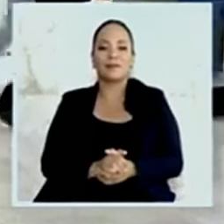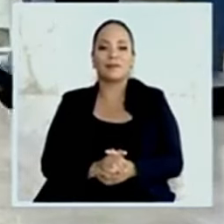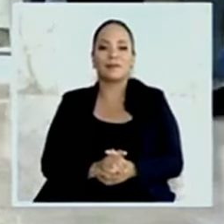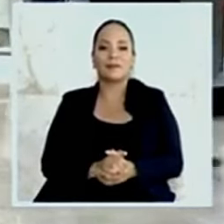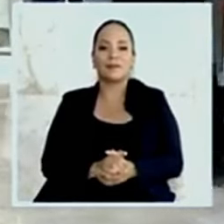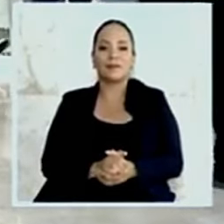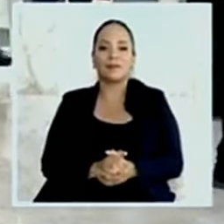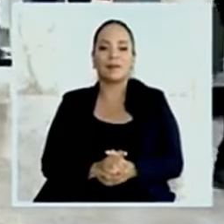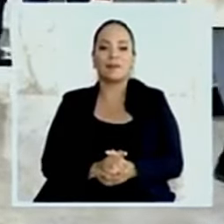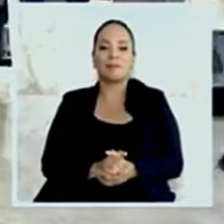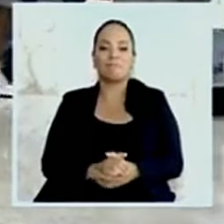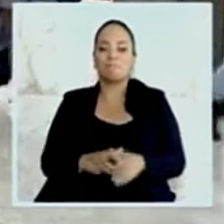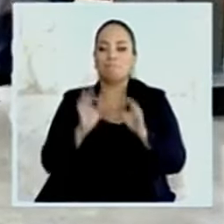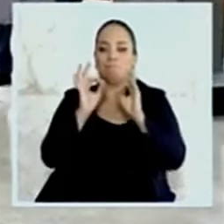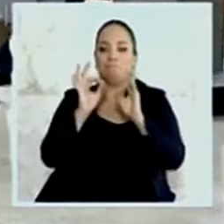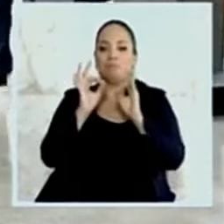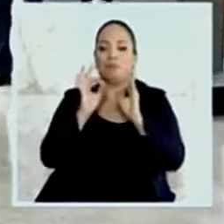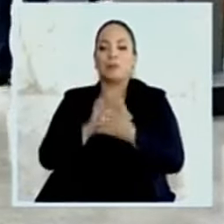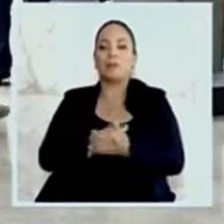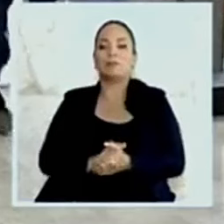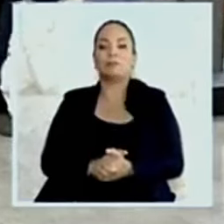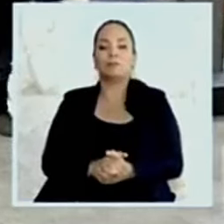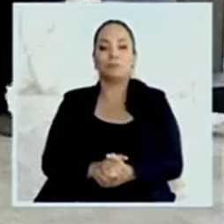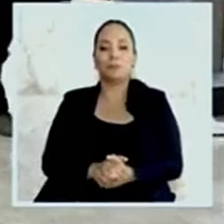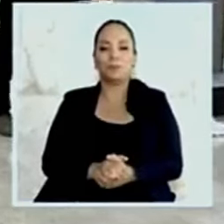Hasta luego, mi amigo. Muchas gracias.